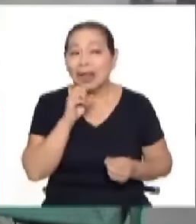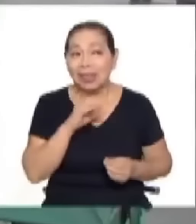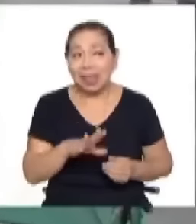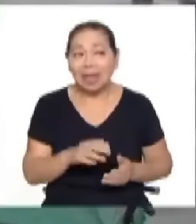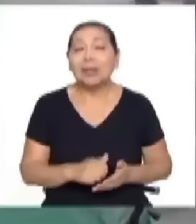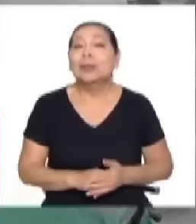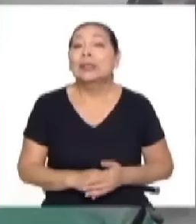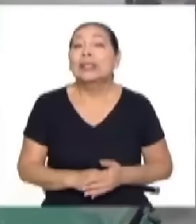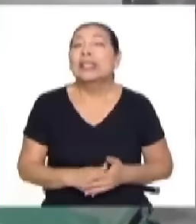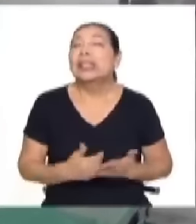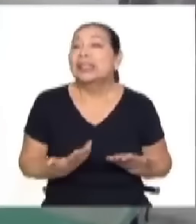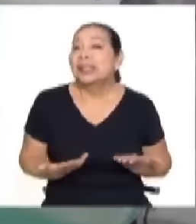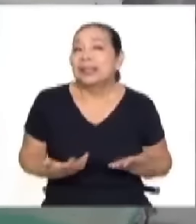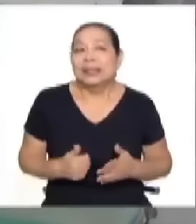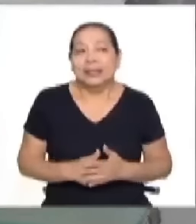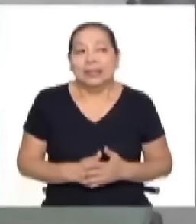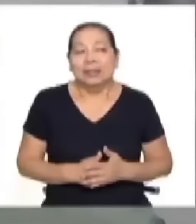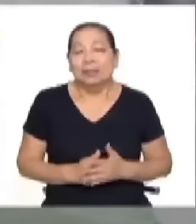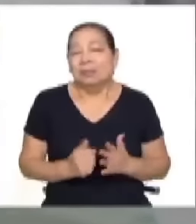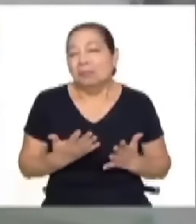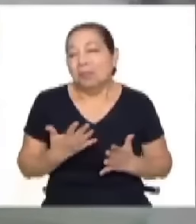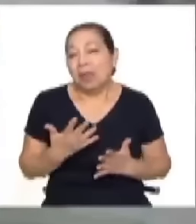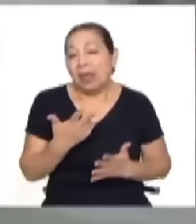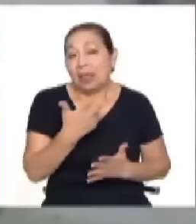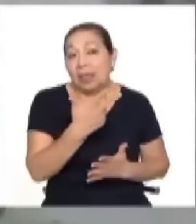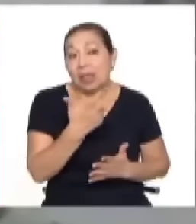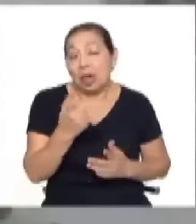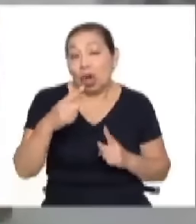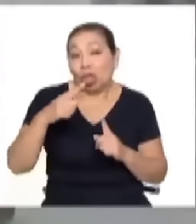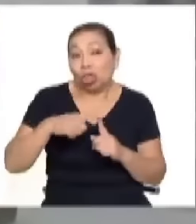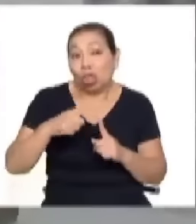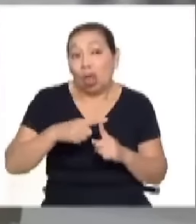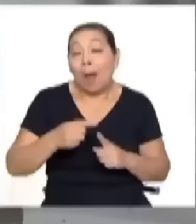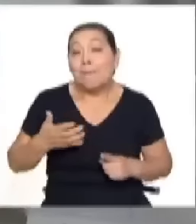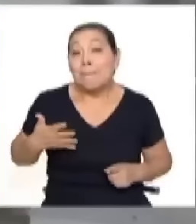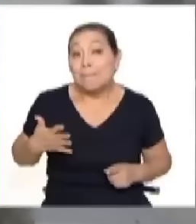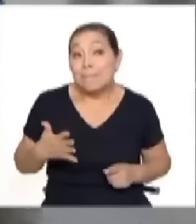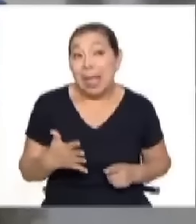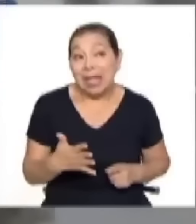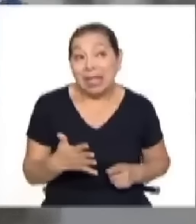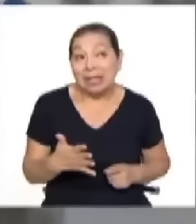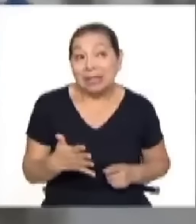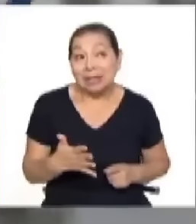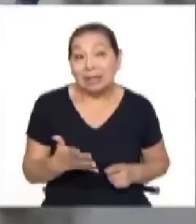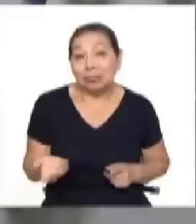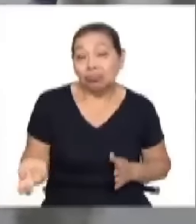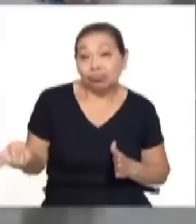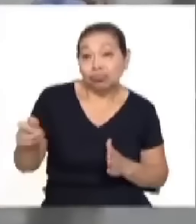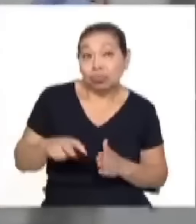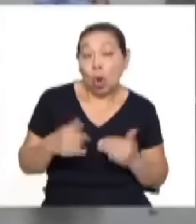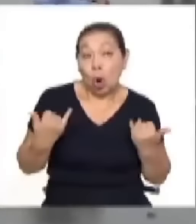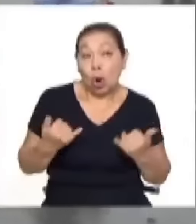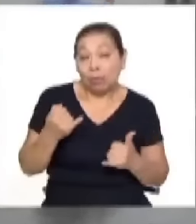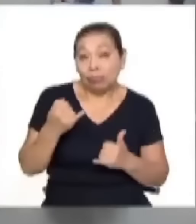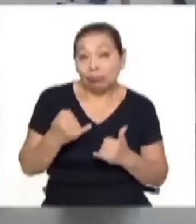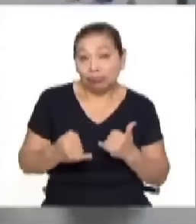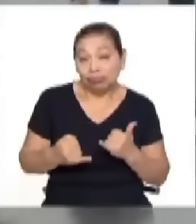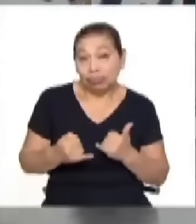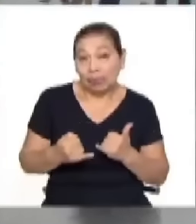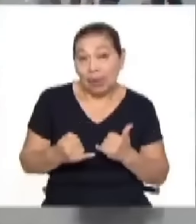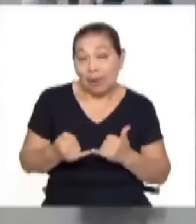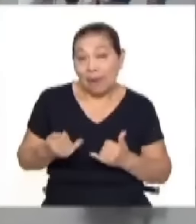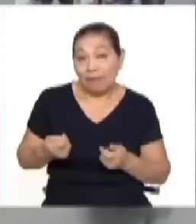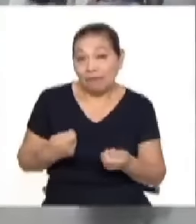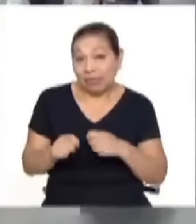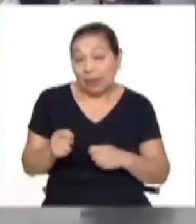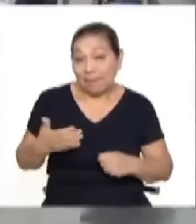nos han brindado es que alrededor de 300 toneladas de pescado es lo que ha ingresado hoy al terminal pesquero